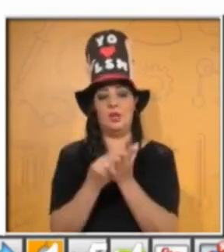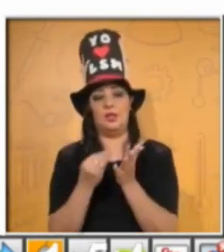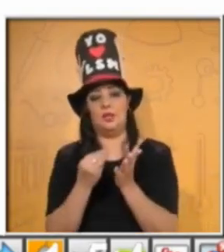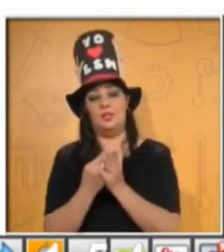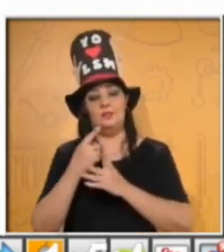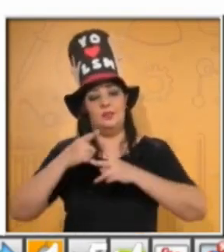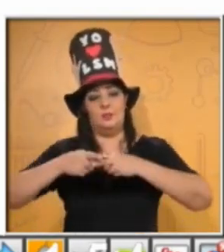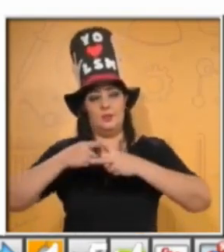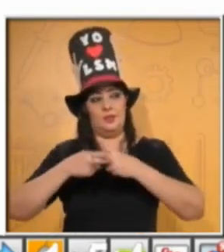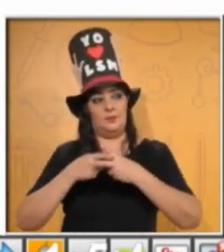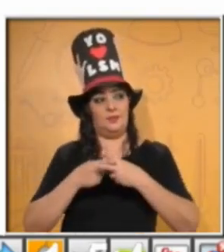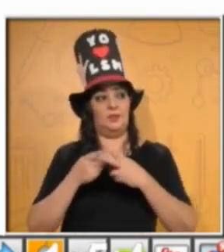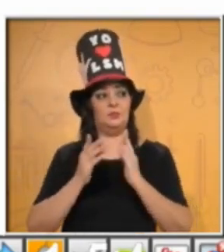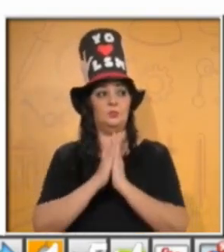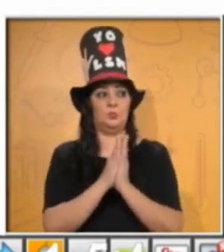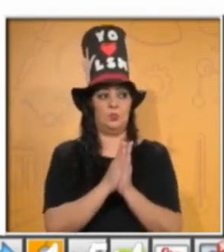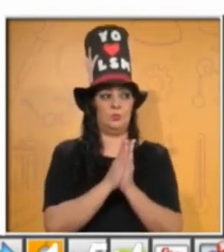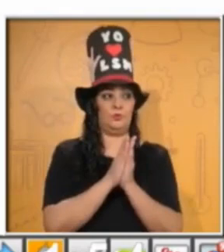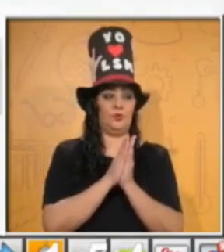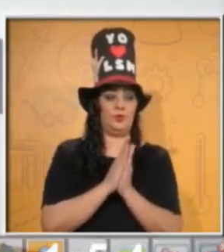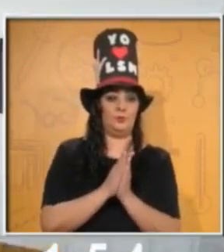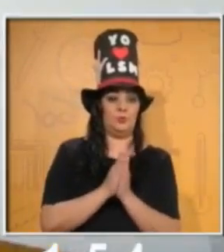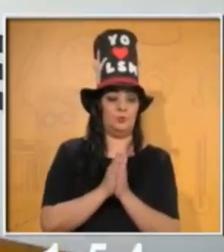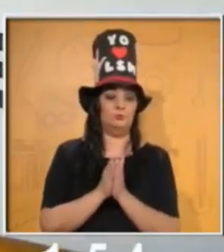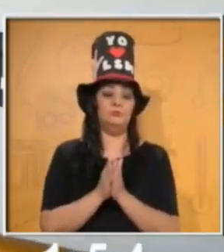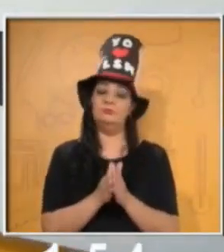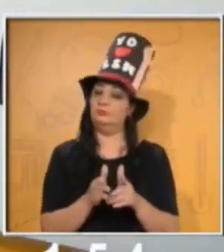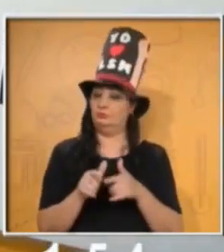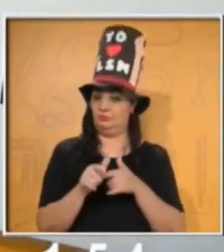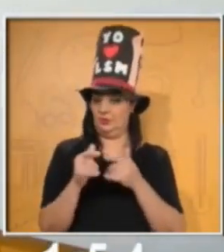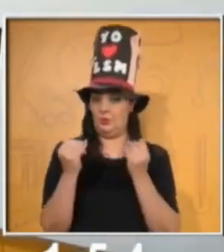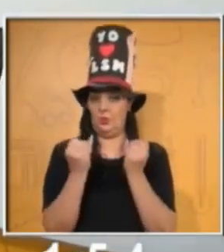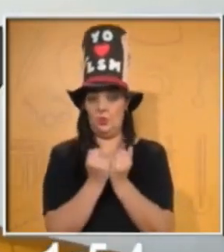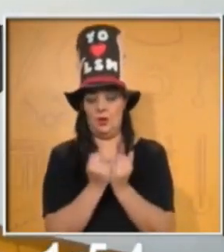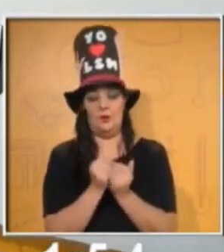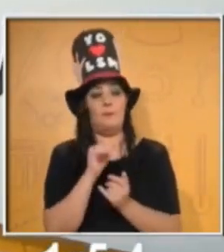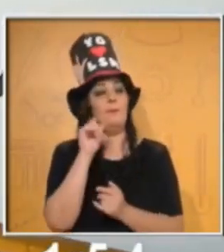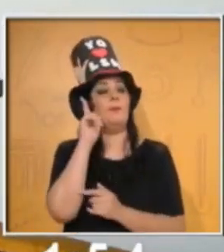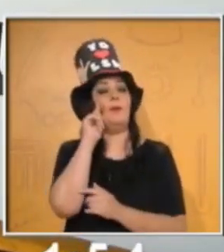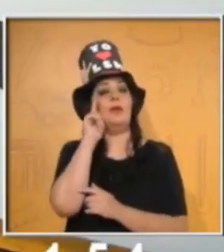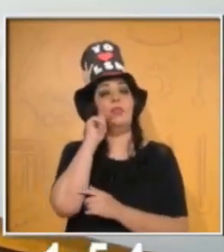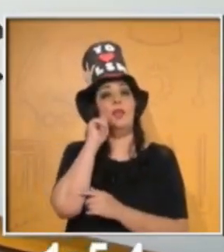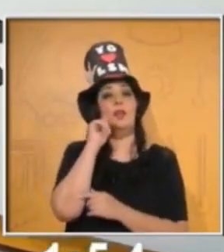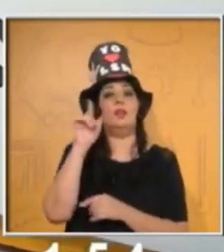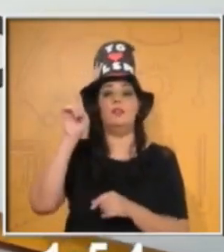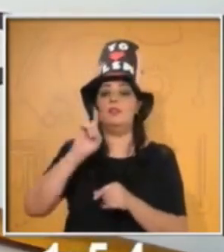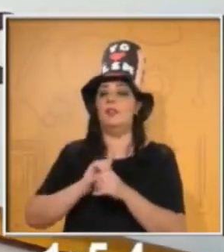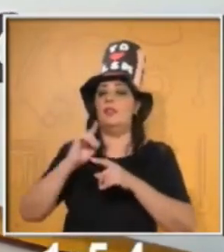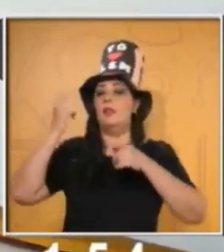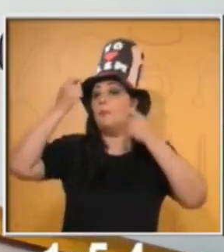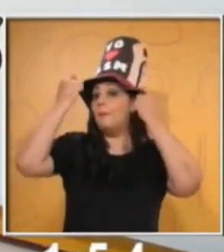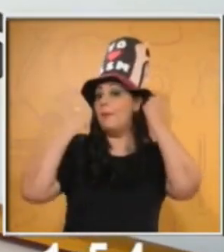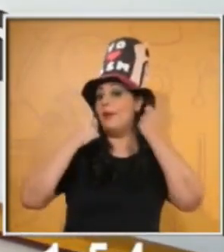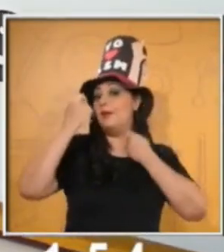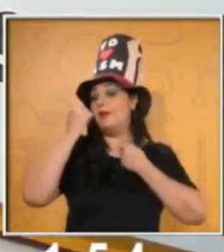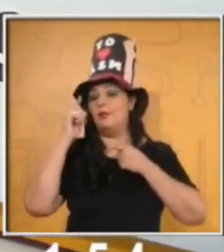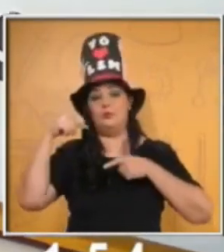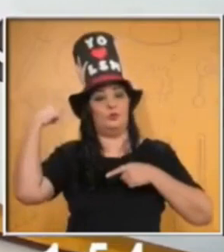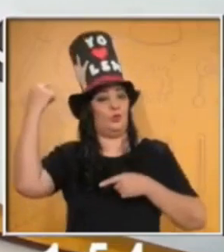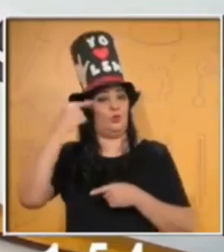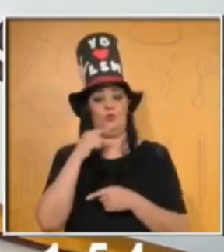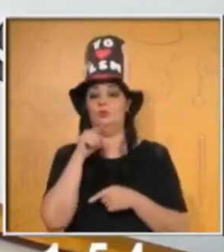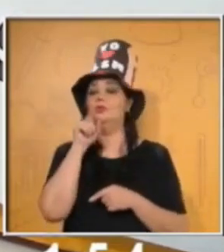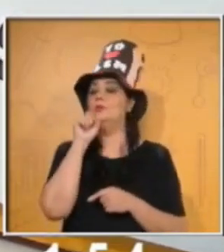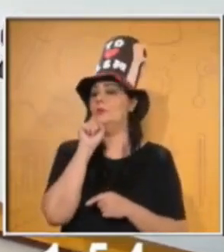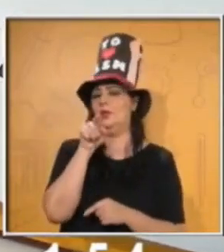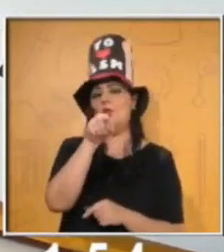matemáticas. Por favor, síganos. No sin olvidar, maestro, que el día de mañana va a ser de peinados locos y es necesario que allá en casa te